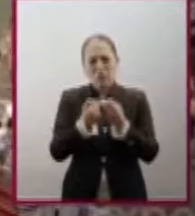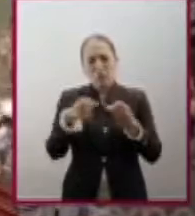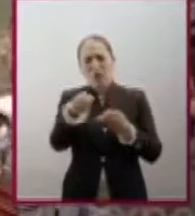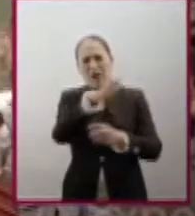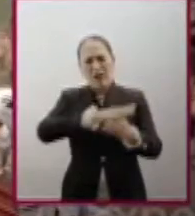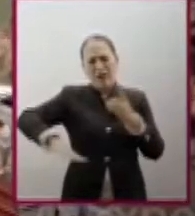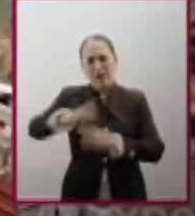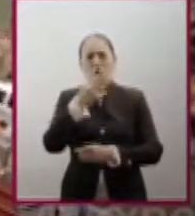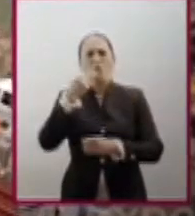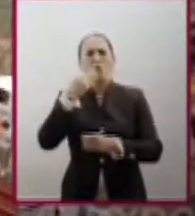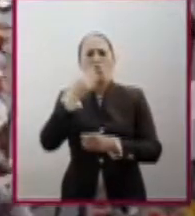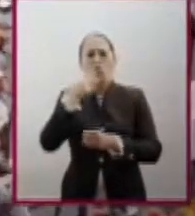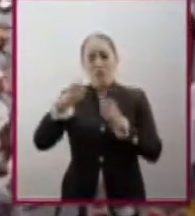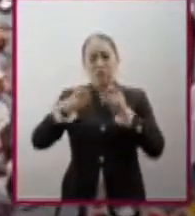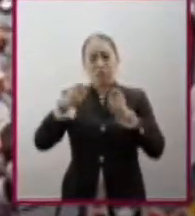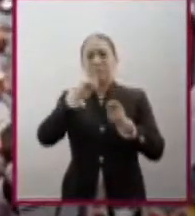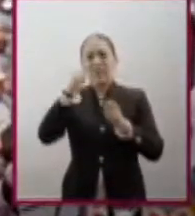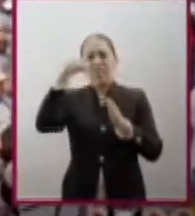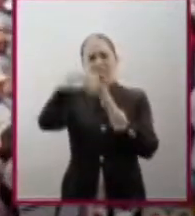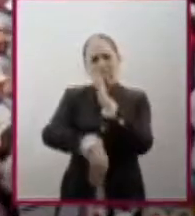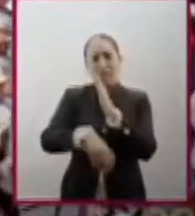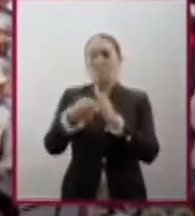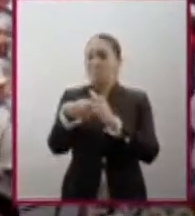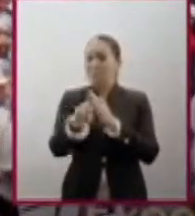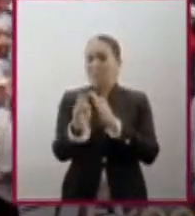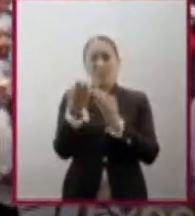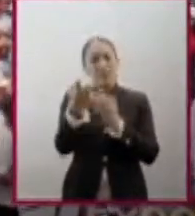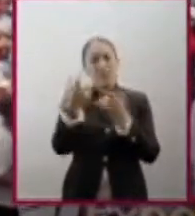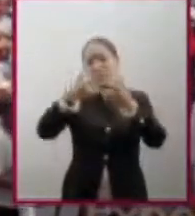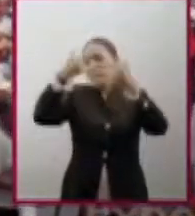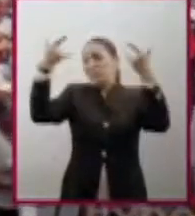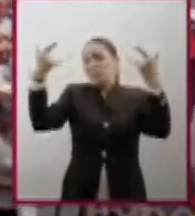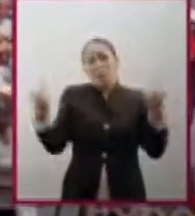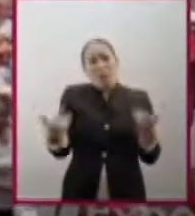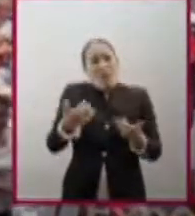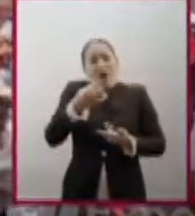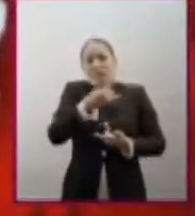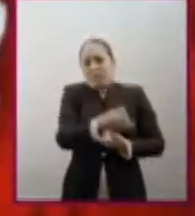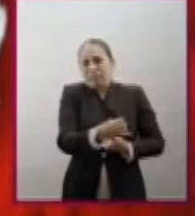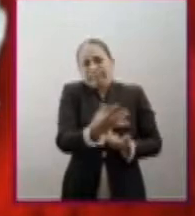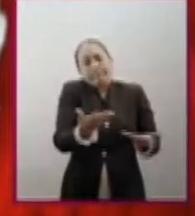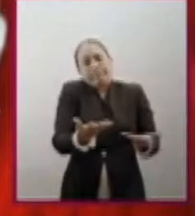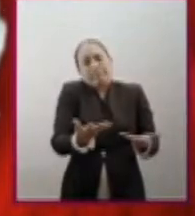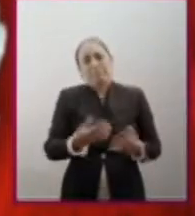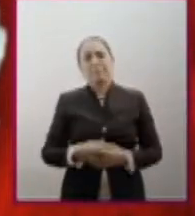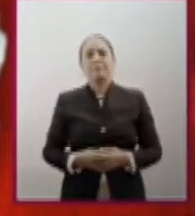planeta. Pero son una parte importante de la historia popular.